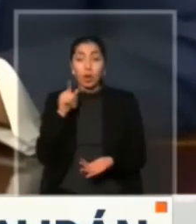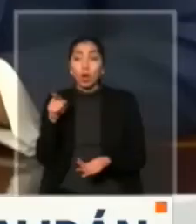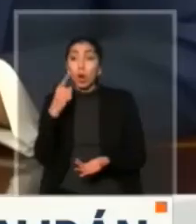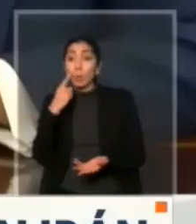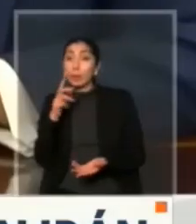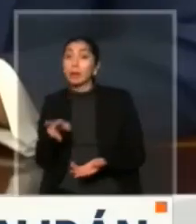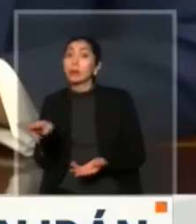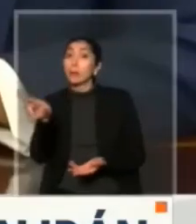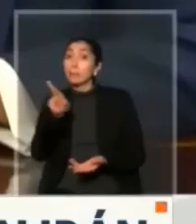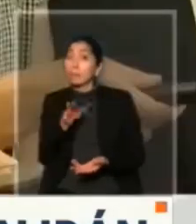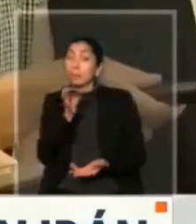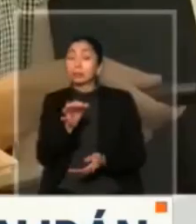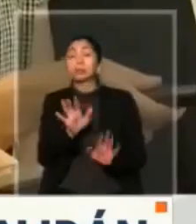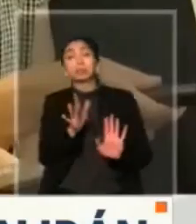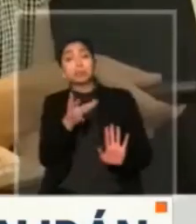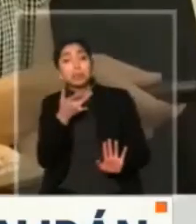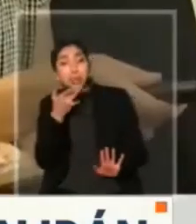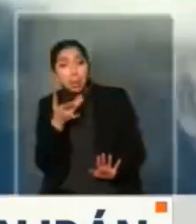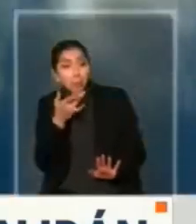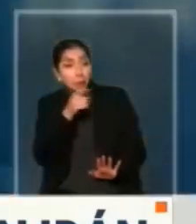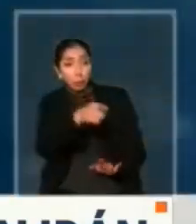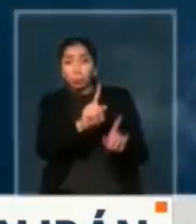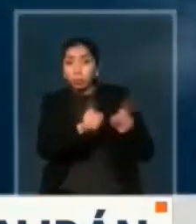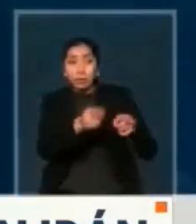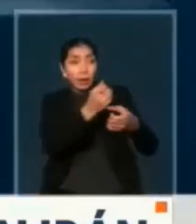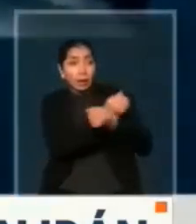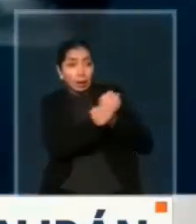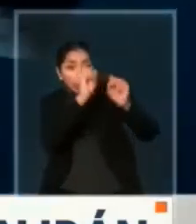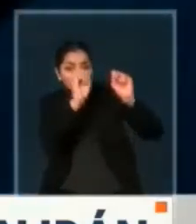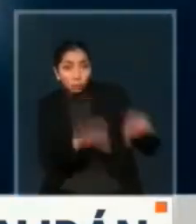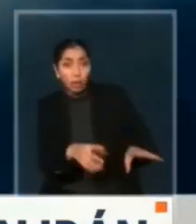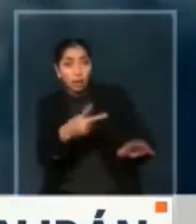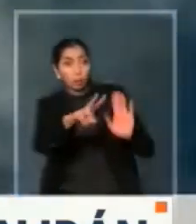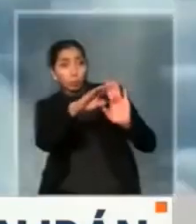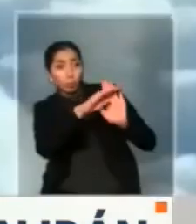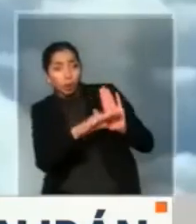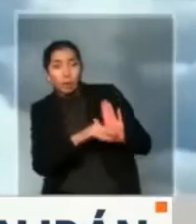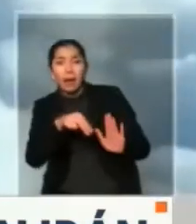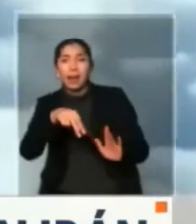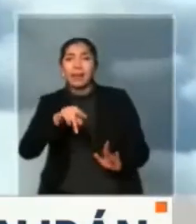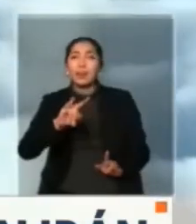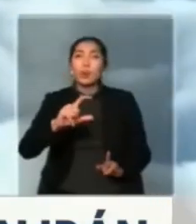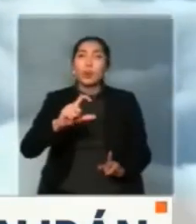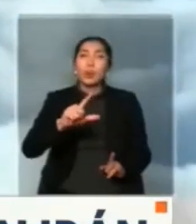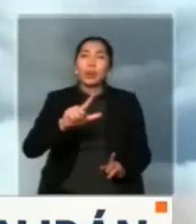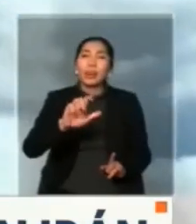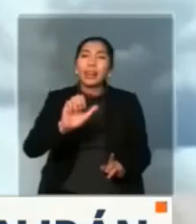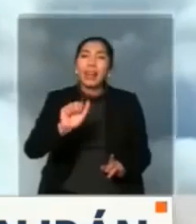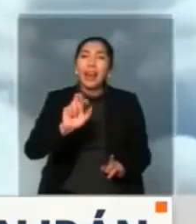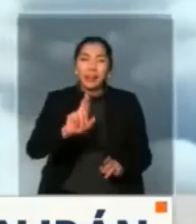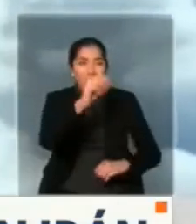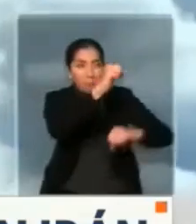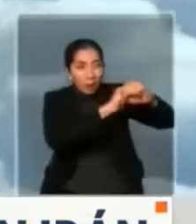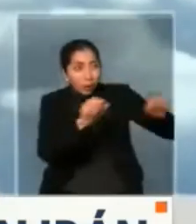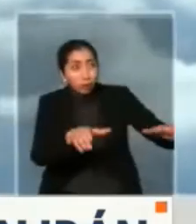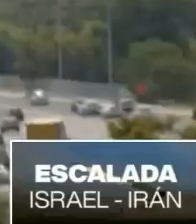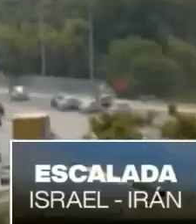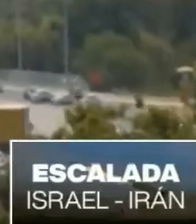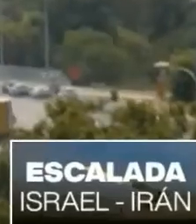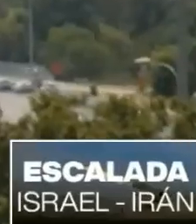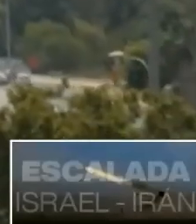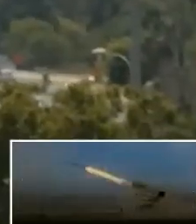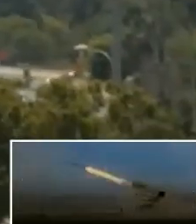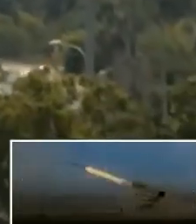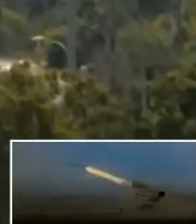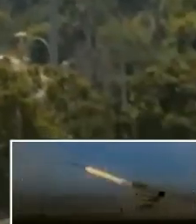distintos momentos de las mejores tradiciones imperiales persas. Historias y tradiciones que renuevan